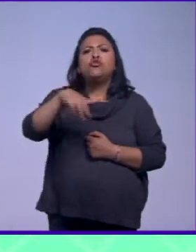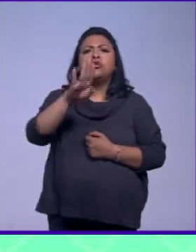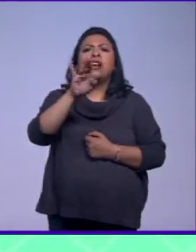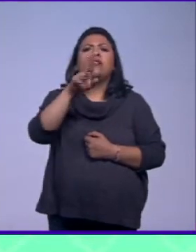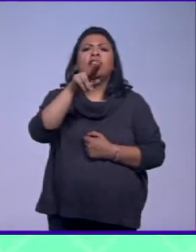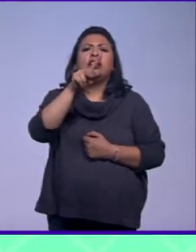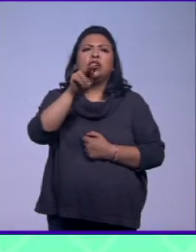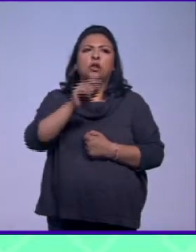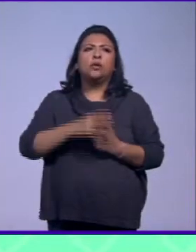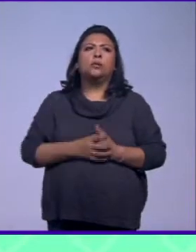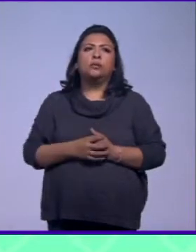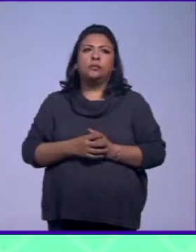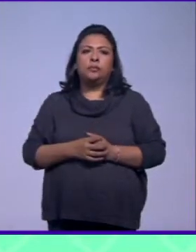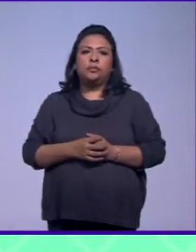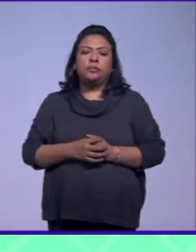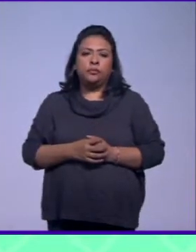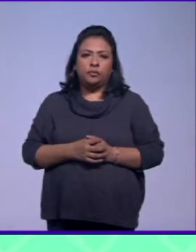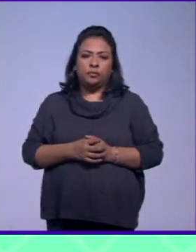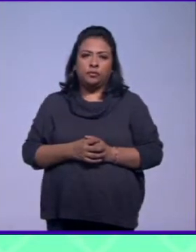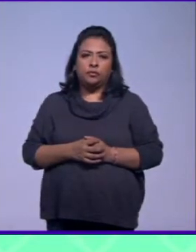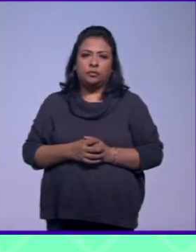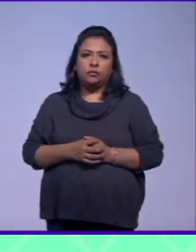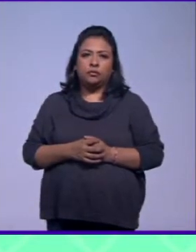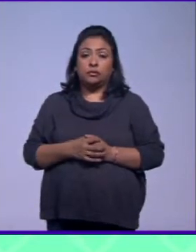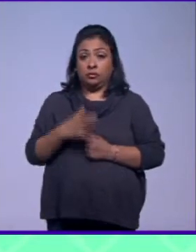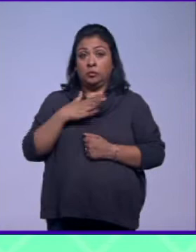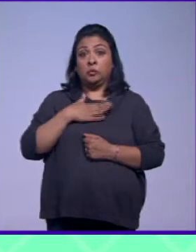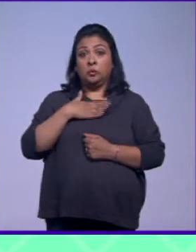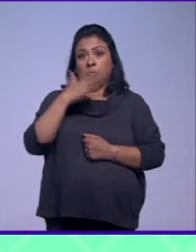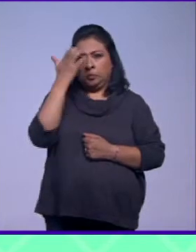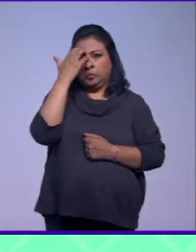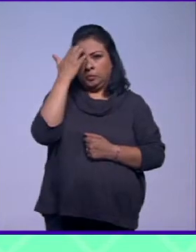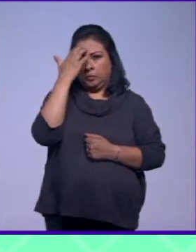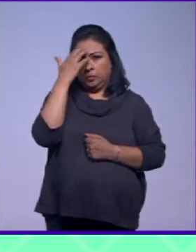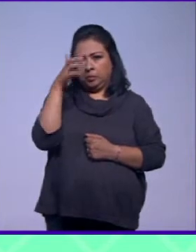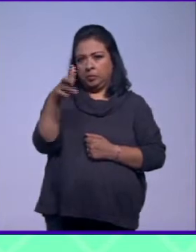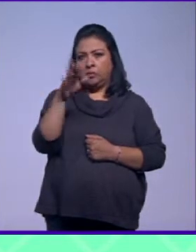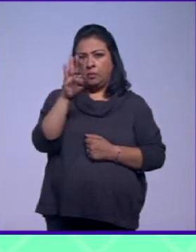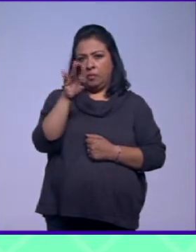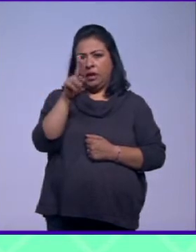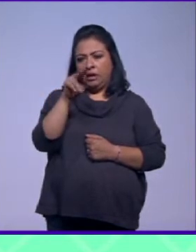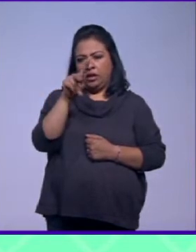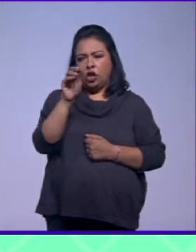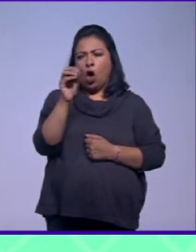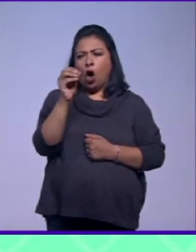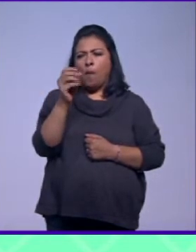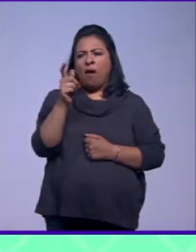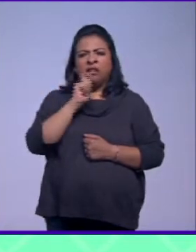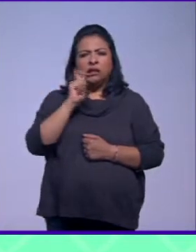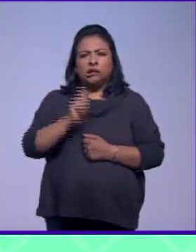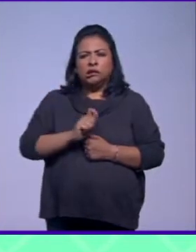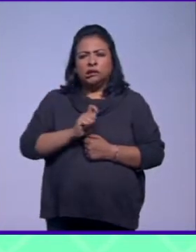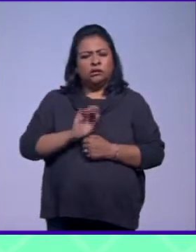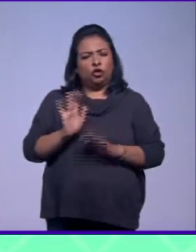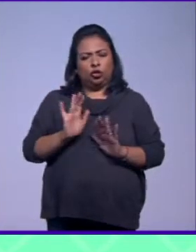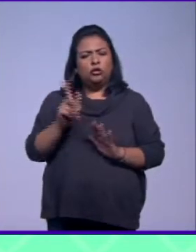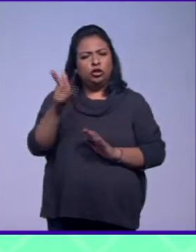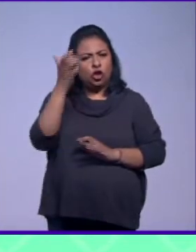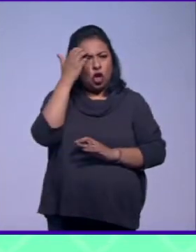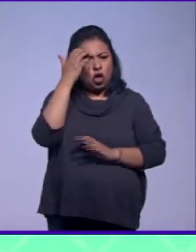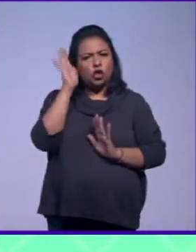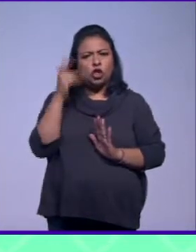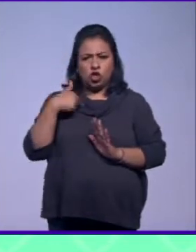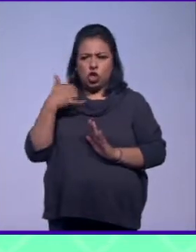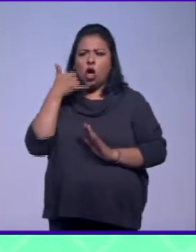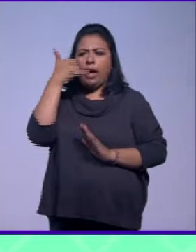benito entonces este yo conozco a benito no no íntimamente pero lo conozco y dije yo